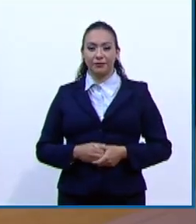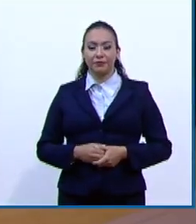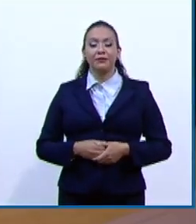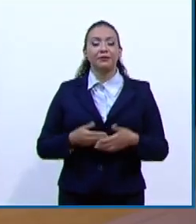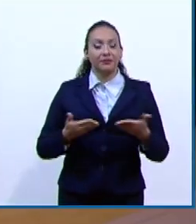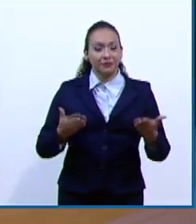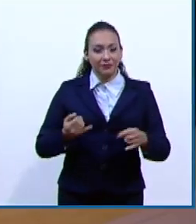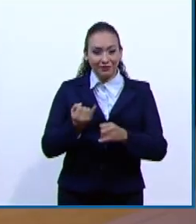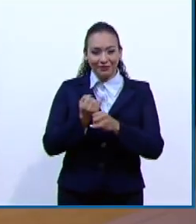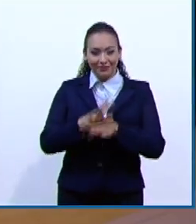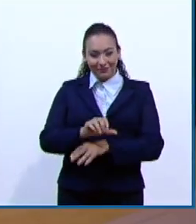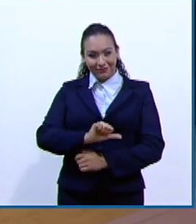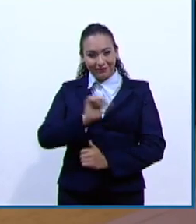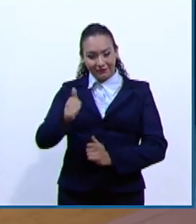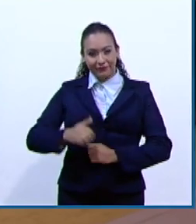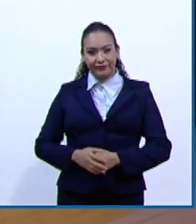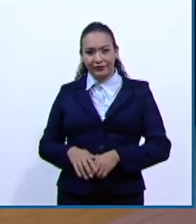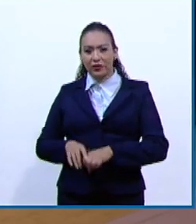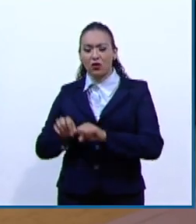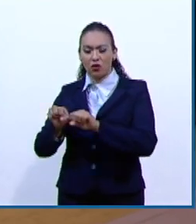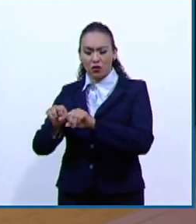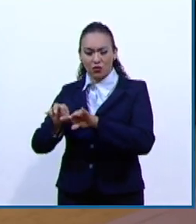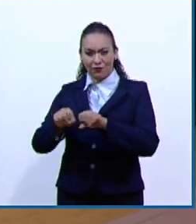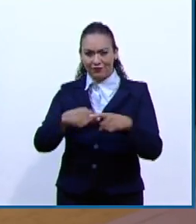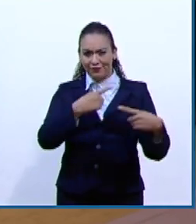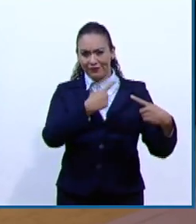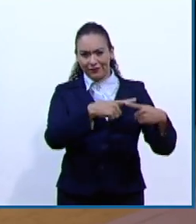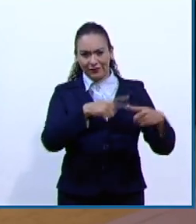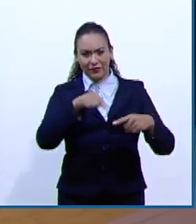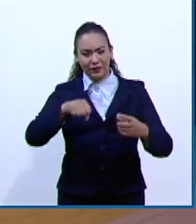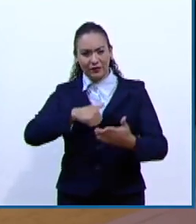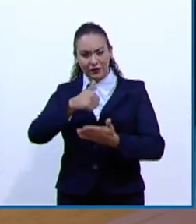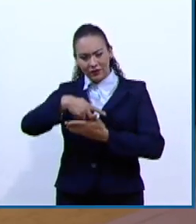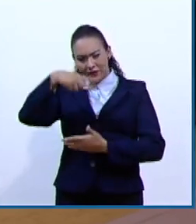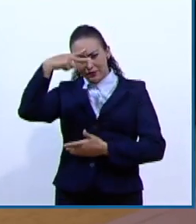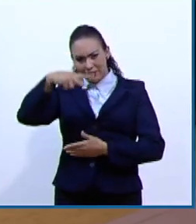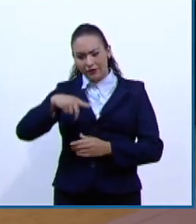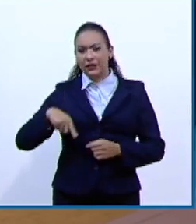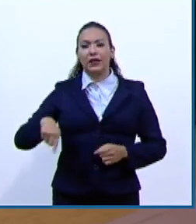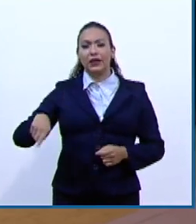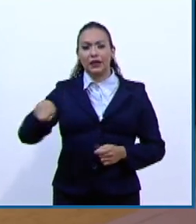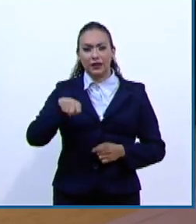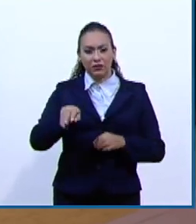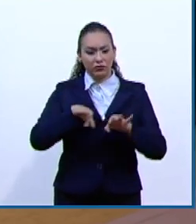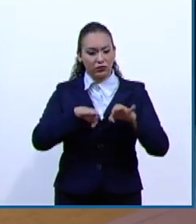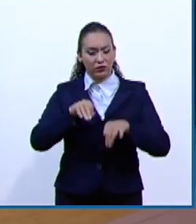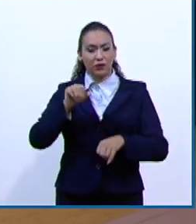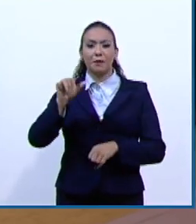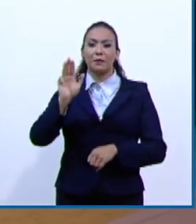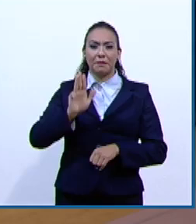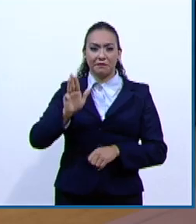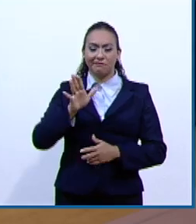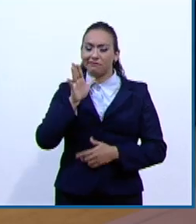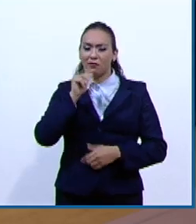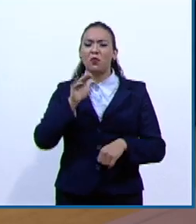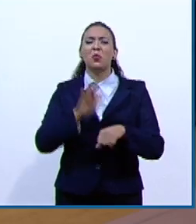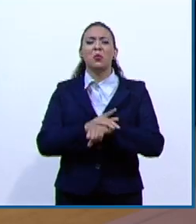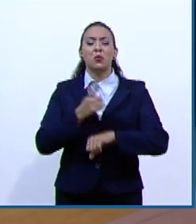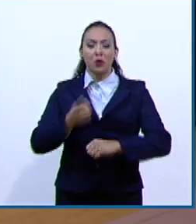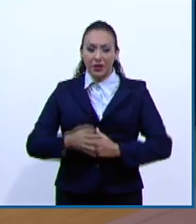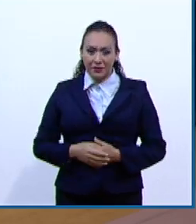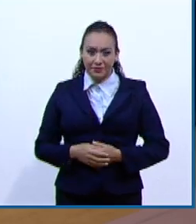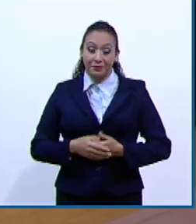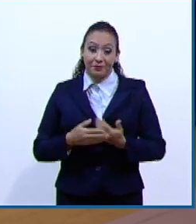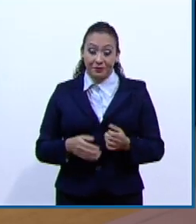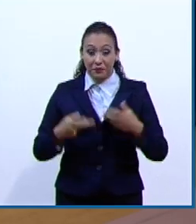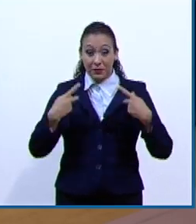Vamos a otra información. Diversos juzgados y tribunales en la Ciudad de México no pudieron retomar labores este miércoles como se había anunciado, ya que las y